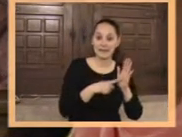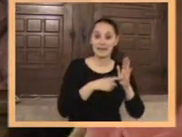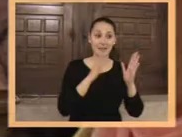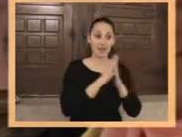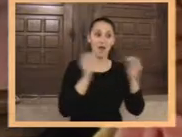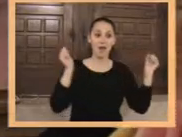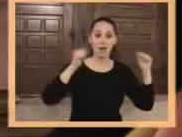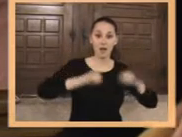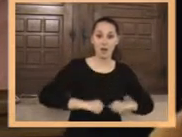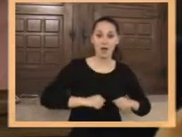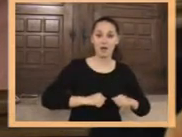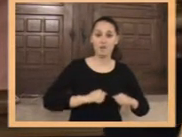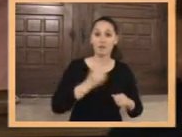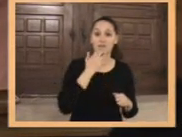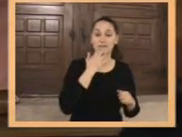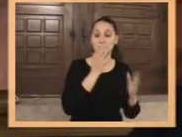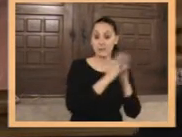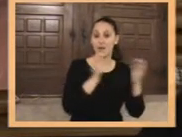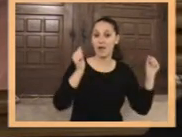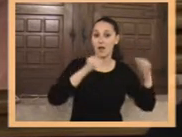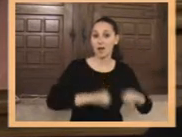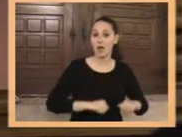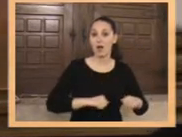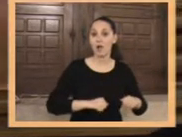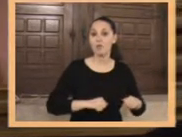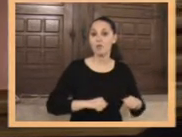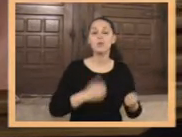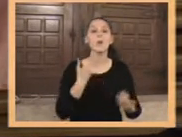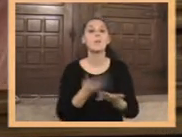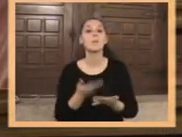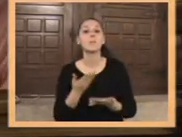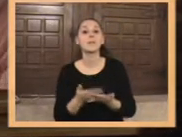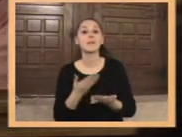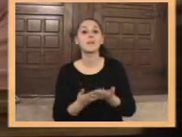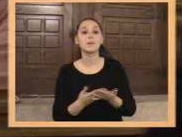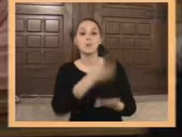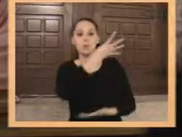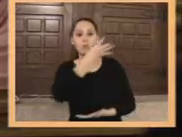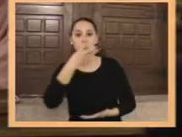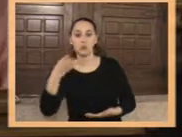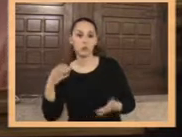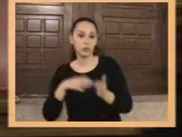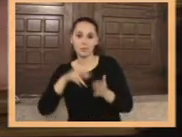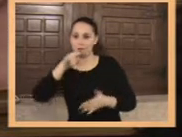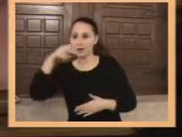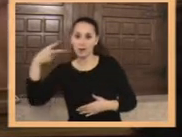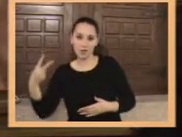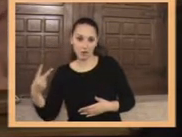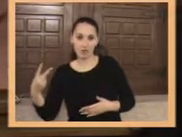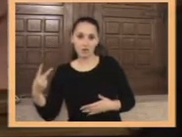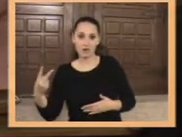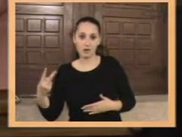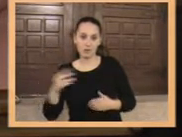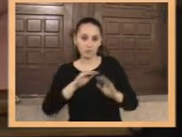sí le tendremos que pedir es la compensación económica de la ciudad. Y si a nosotros nos quitan 400.000 euros por un lado, pues habrá que pensar cómo